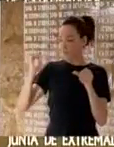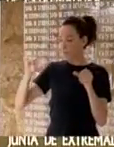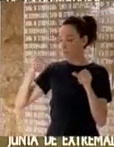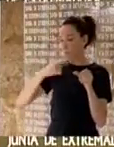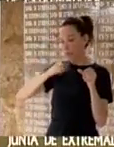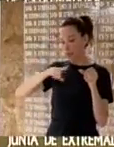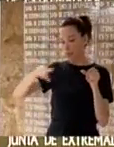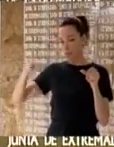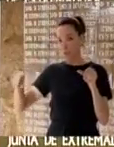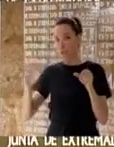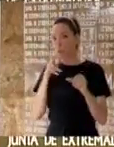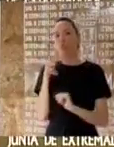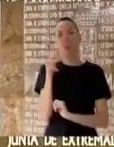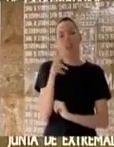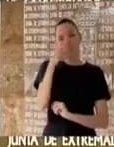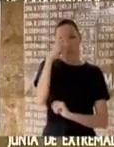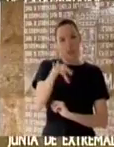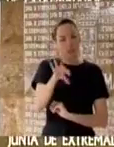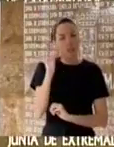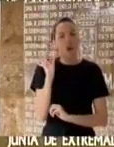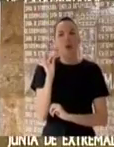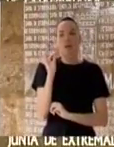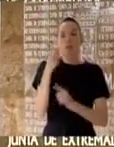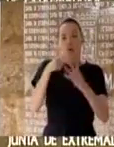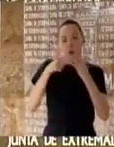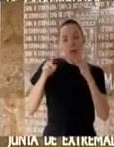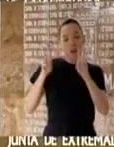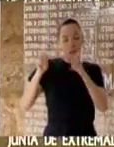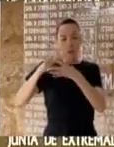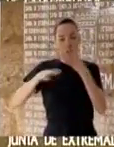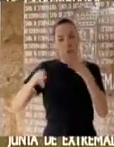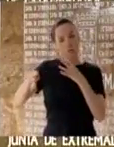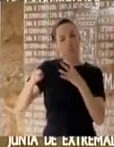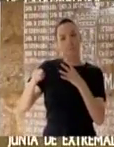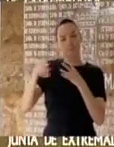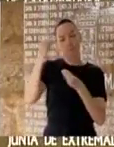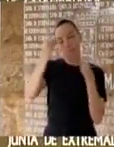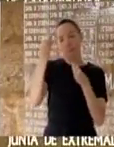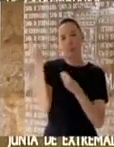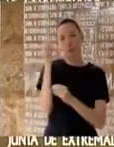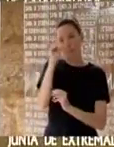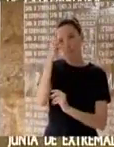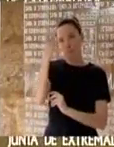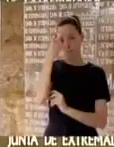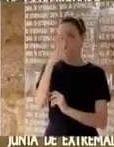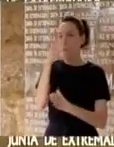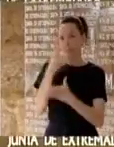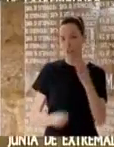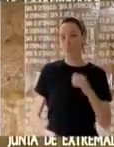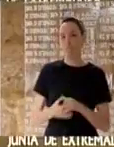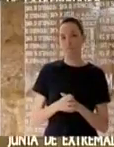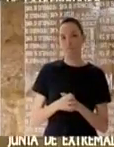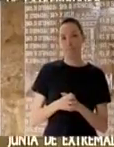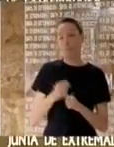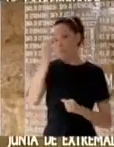posicionamiento respecto al derecho a decidir, es decir, al derecho a la autodeterminación de Cataluña. Creo que es un error y creo que sería bueno que se incorporaran